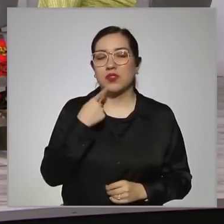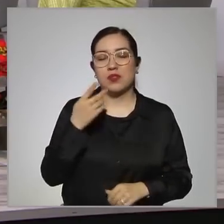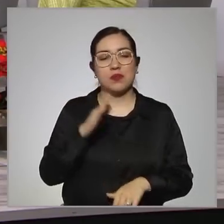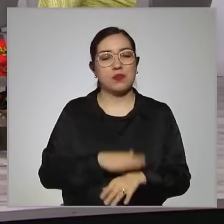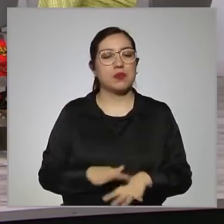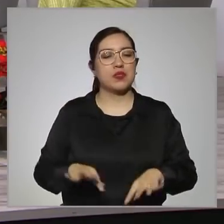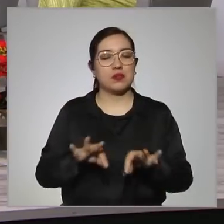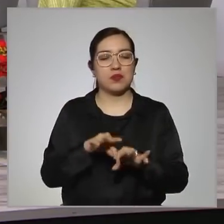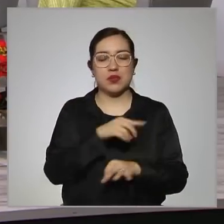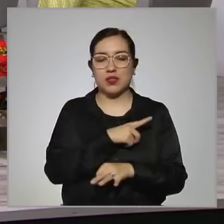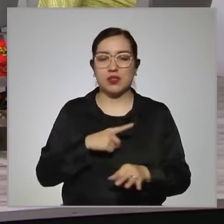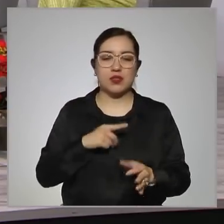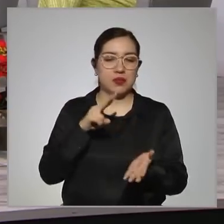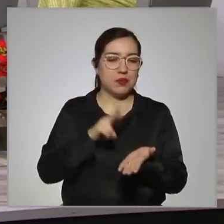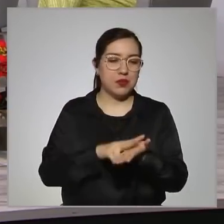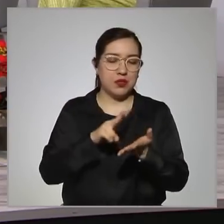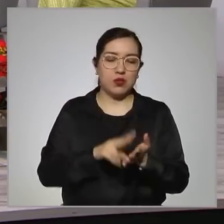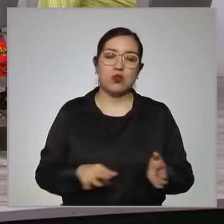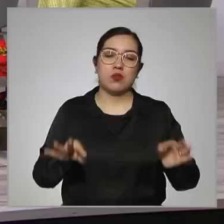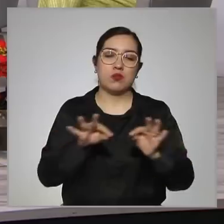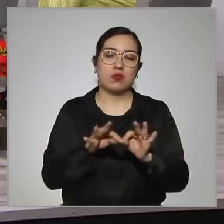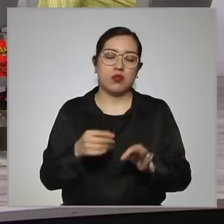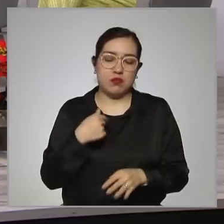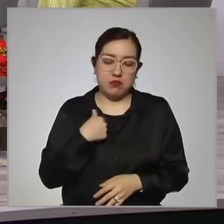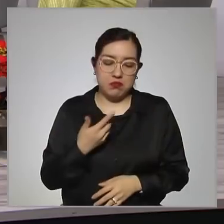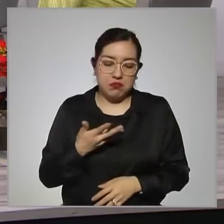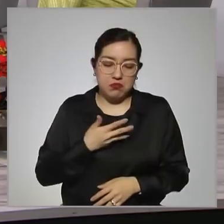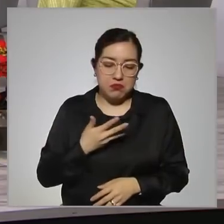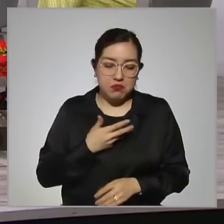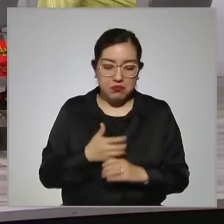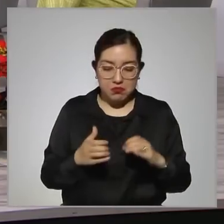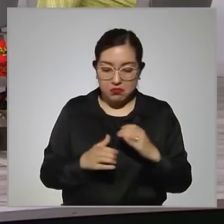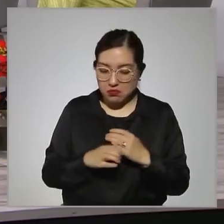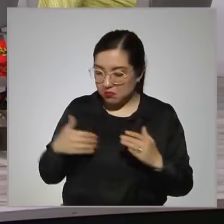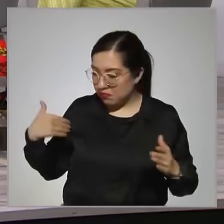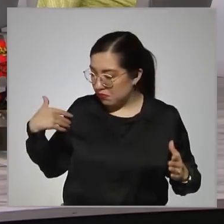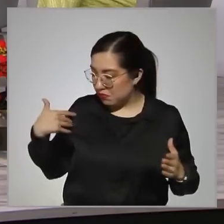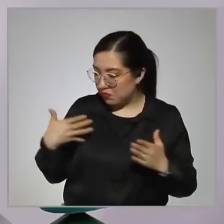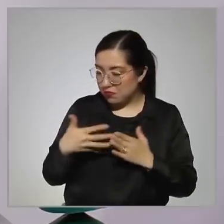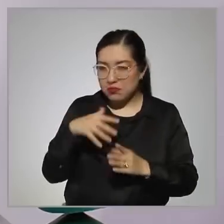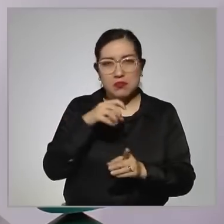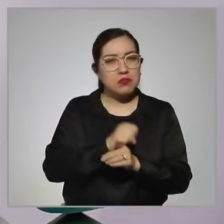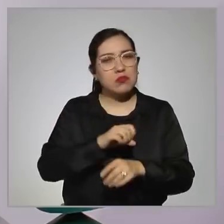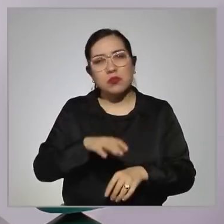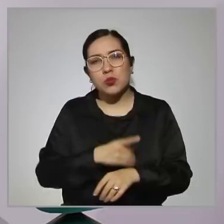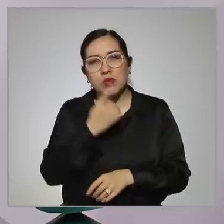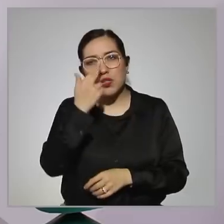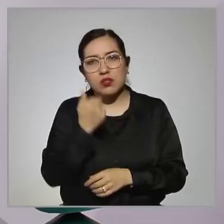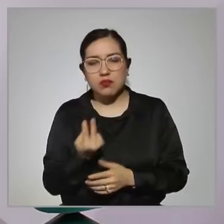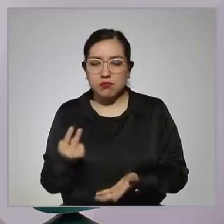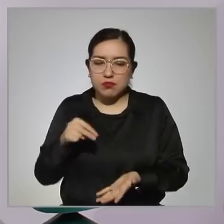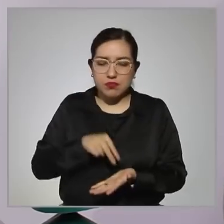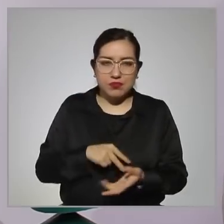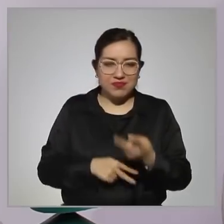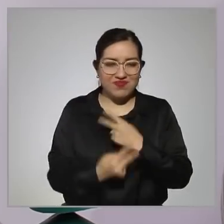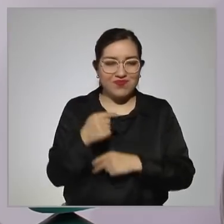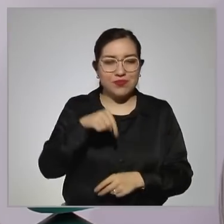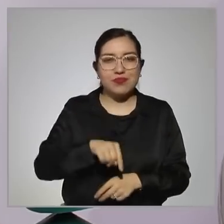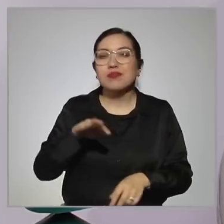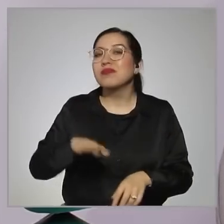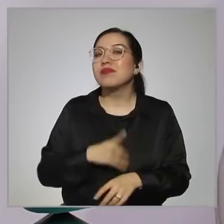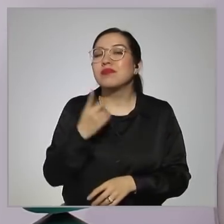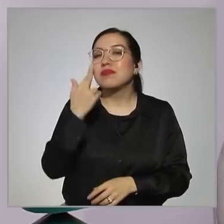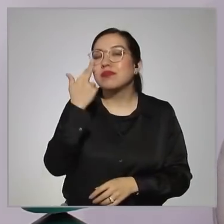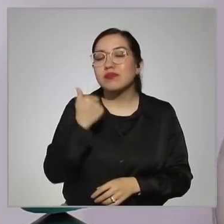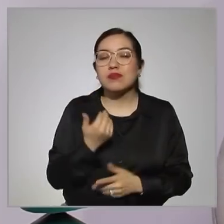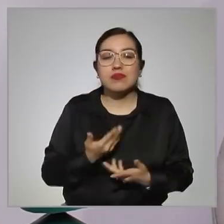importante es valorarnos. ¿Qué es lo que tenemos, qué es lo que hemos logrado? ¿Por qué estamos aquí, por ejemplo, no? Por algo nos llamaron. Entonces,